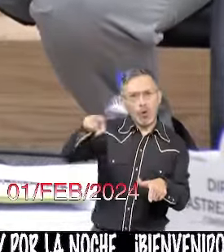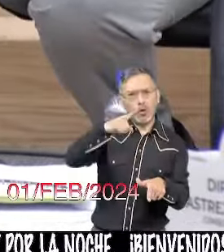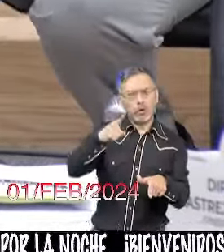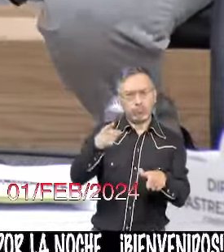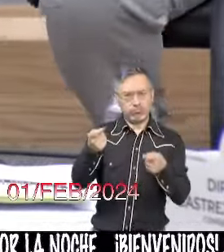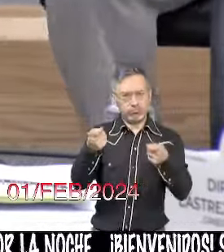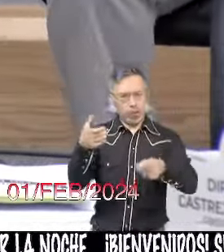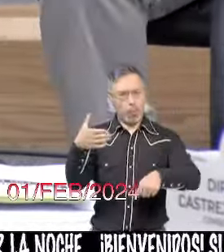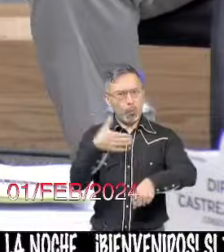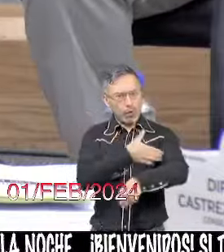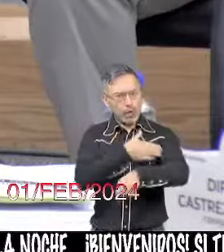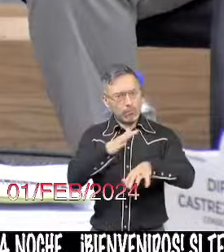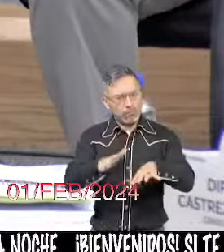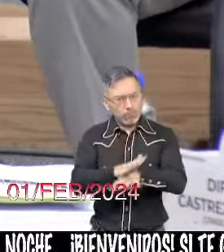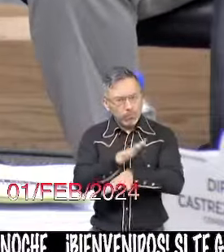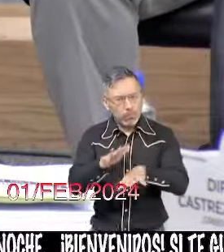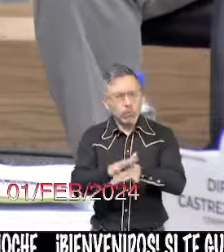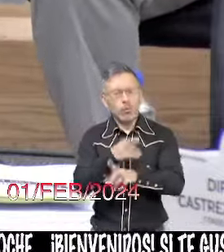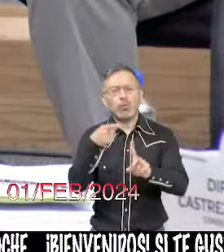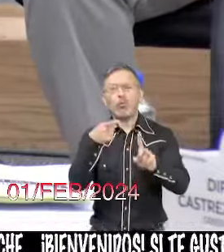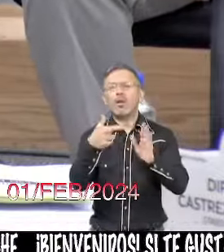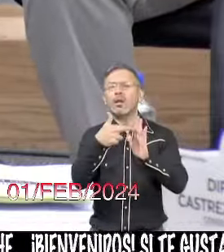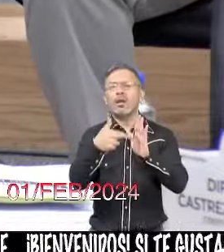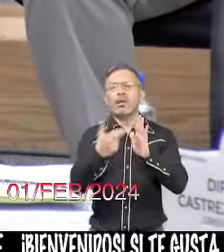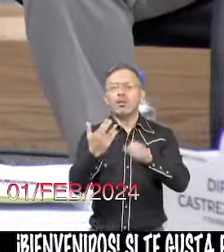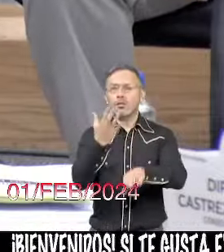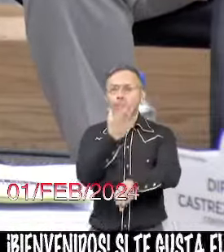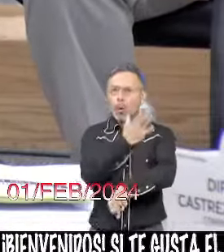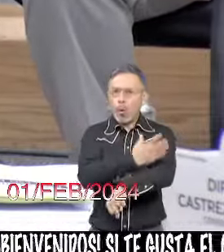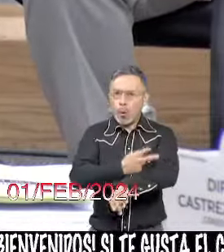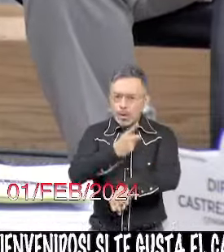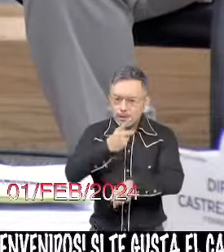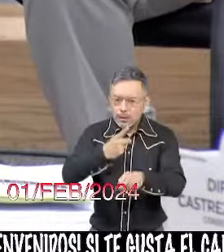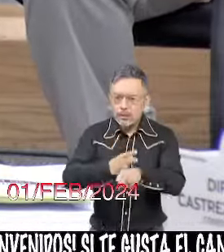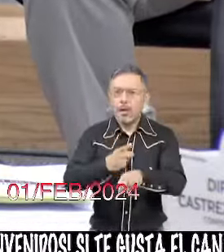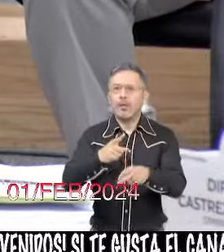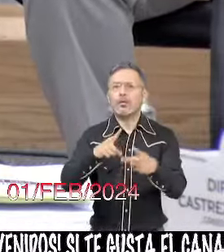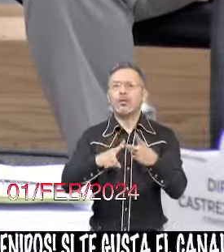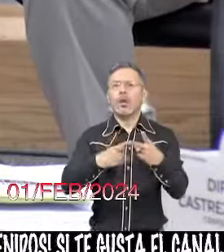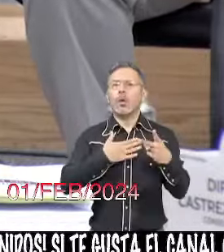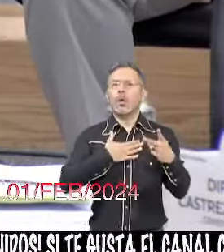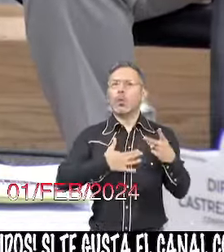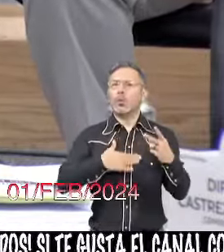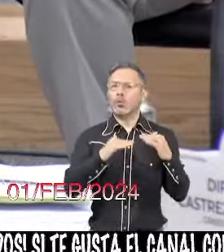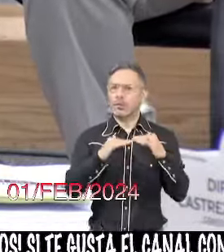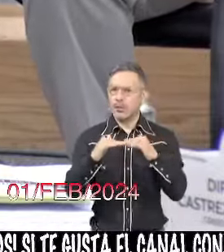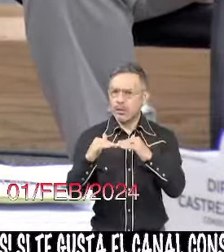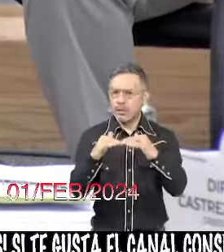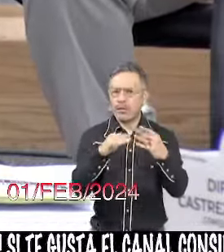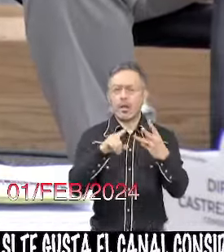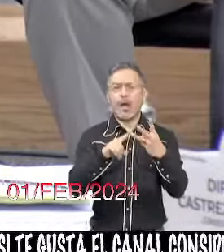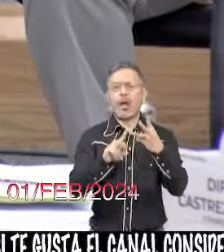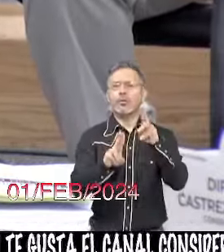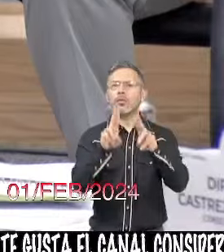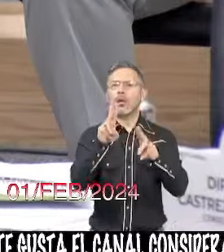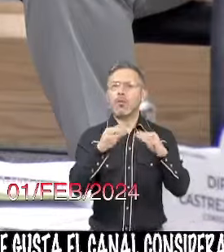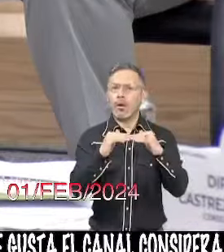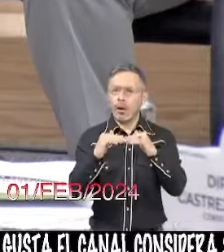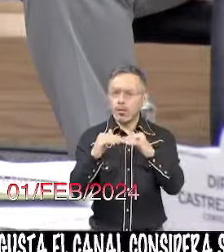principios de honestidad, de justicia, de democracia, pero sobre todo